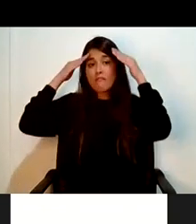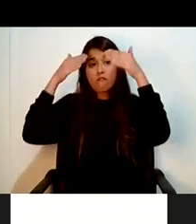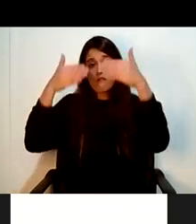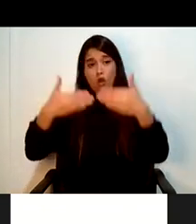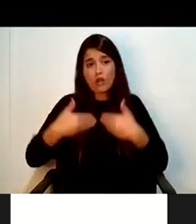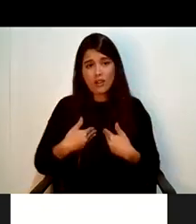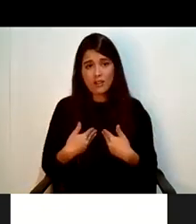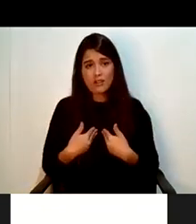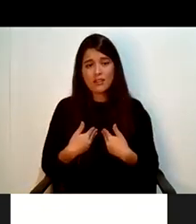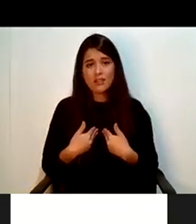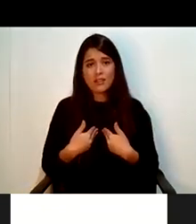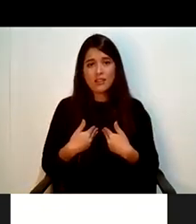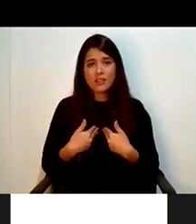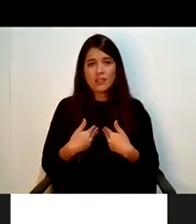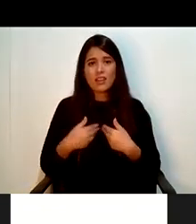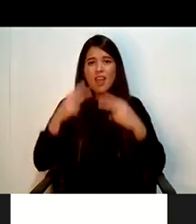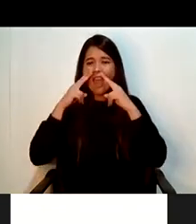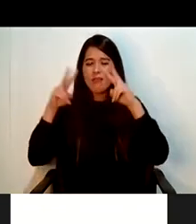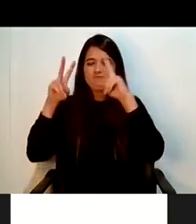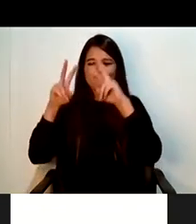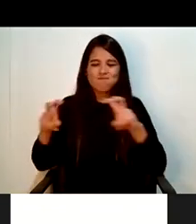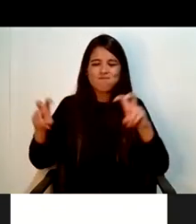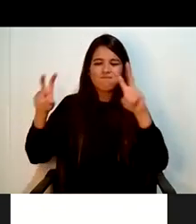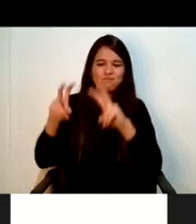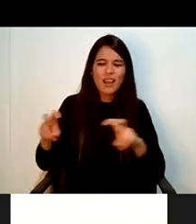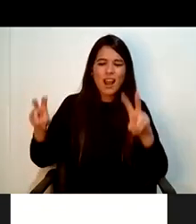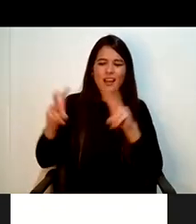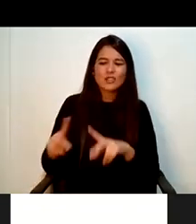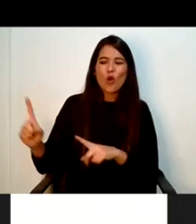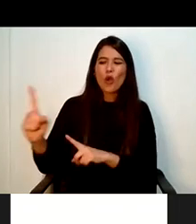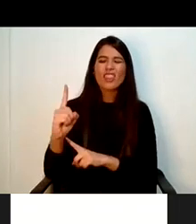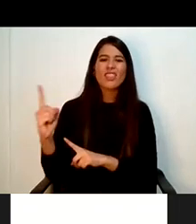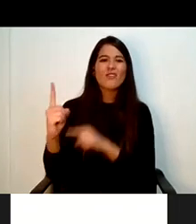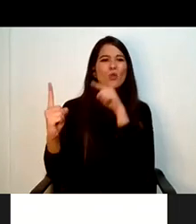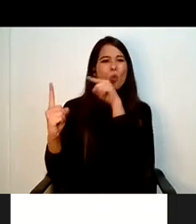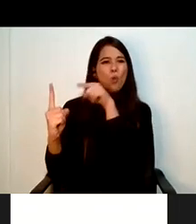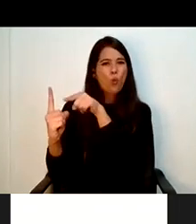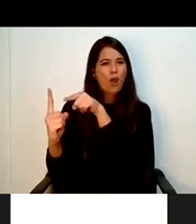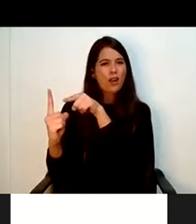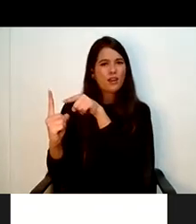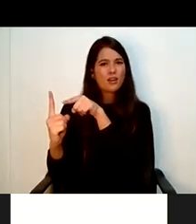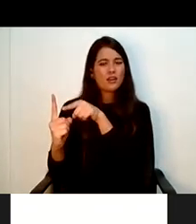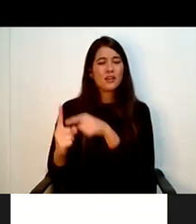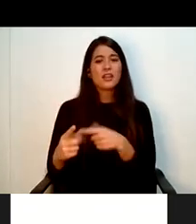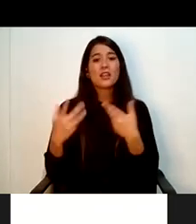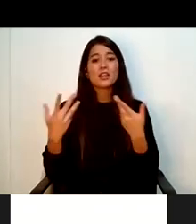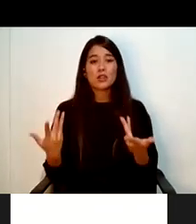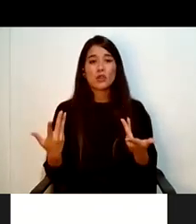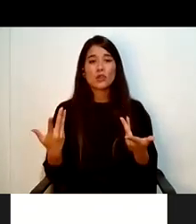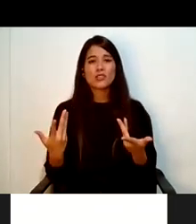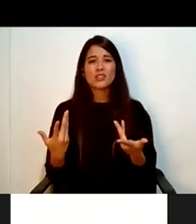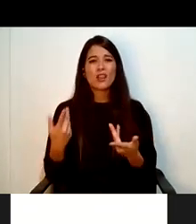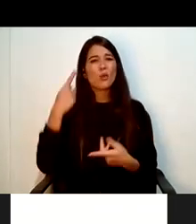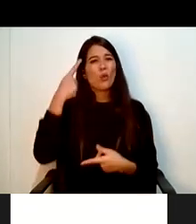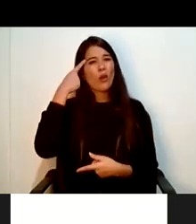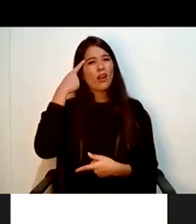enfoque es que analizo las individualidades de cada persona. Por lo tanto, ponernos un criterio de